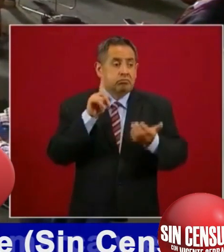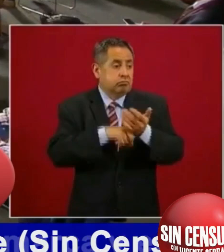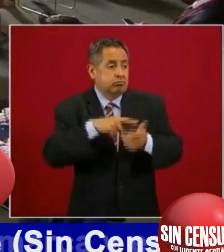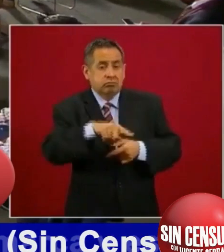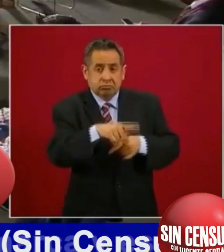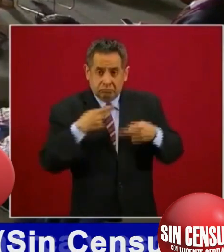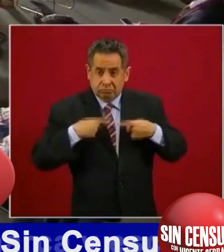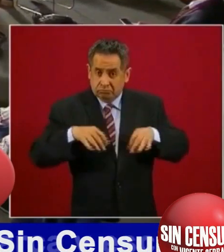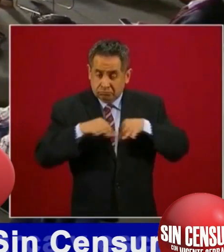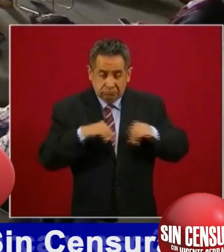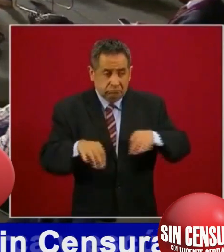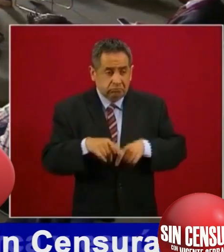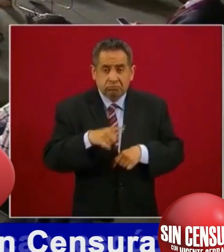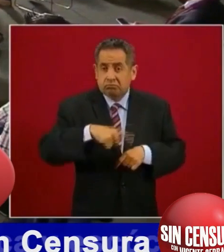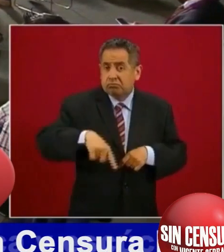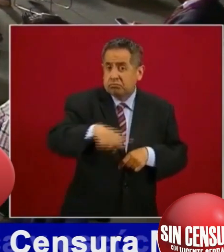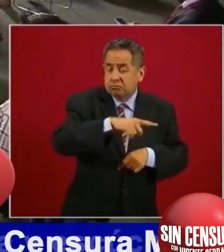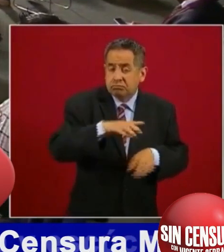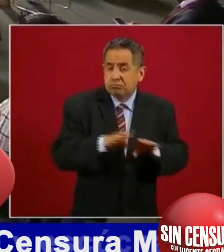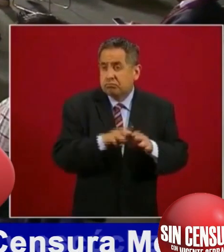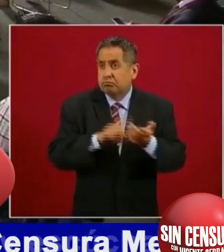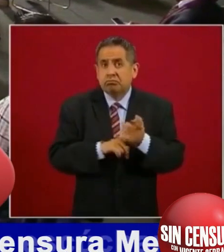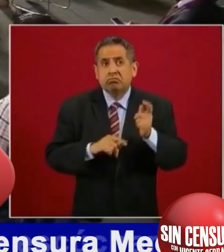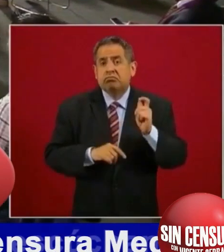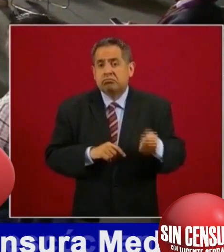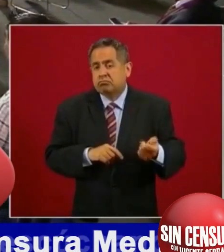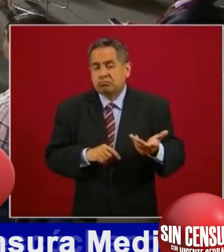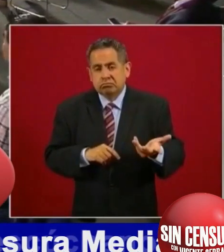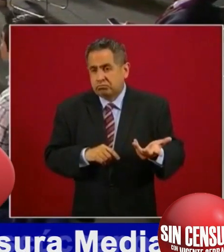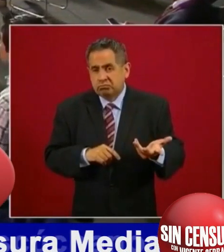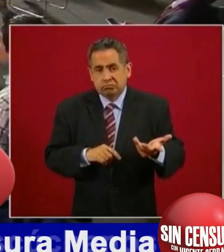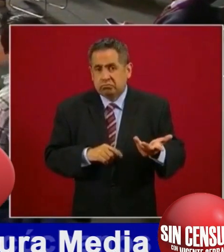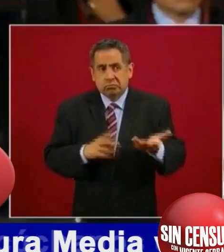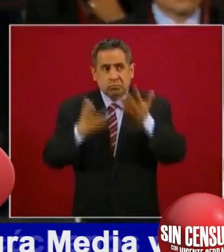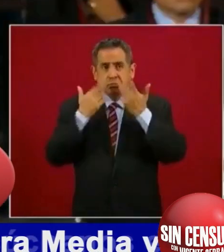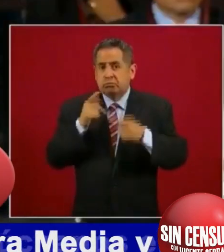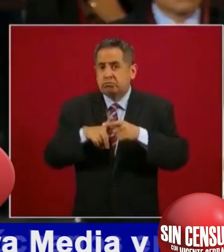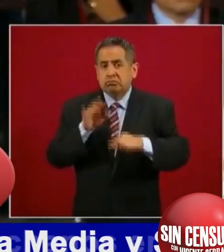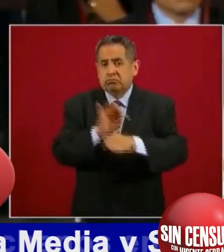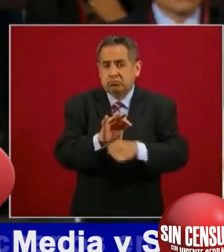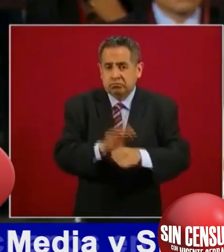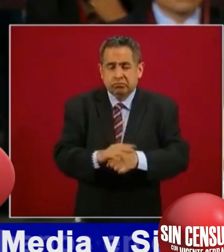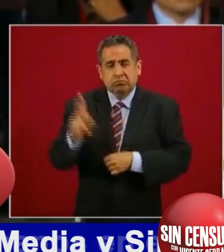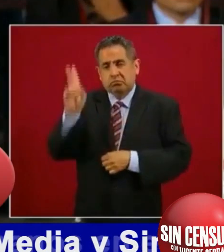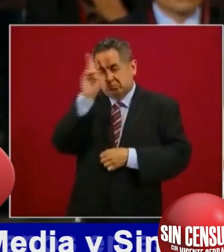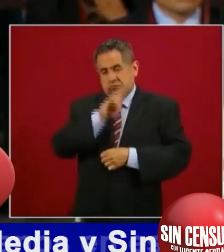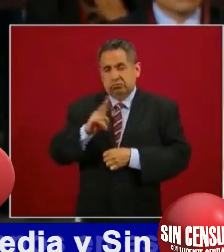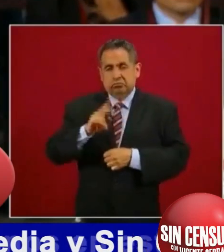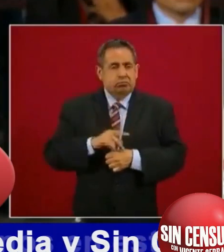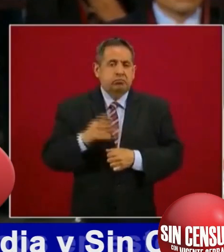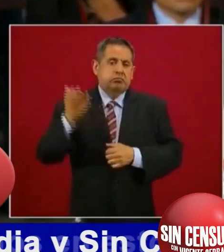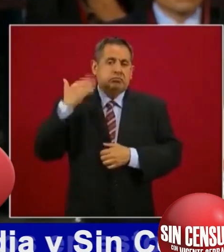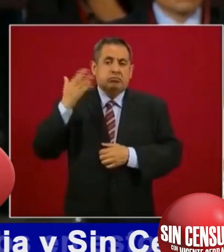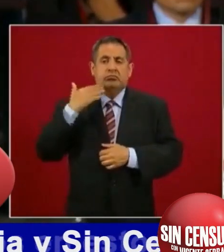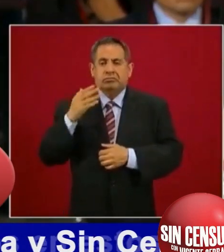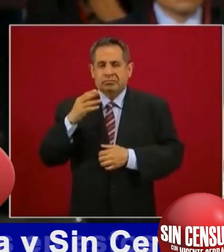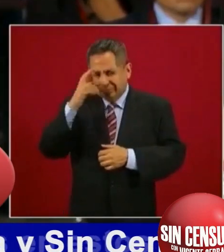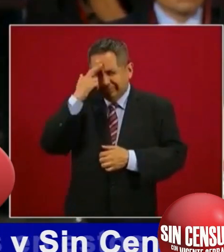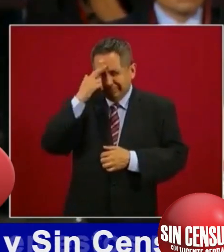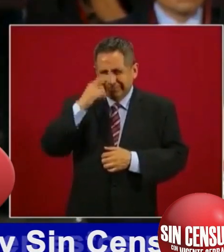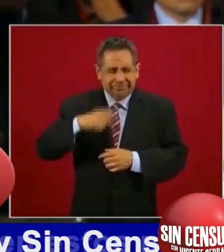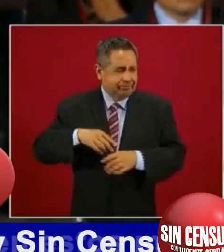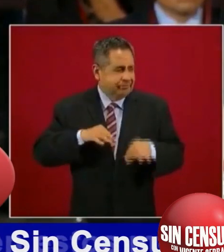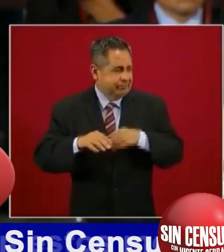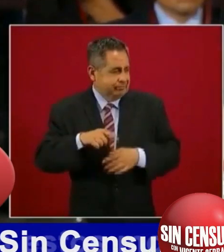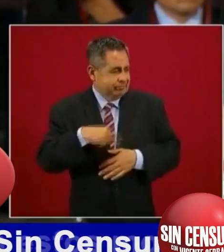los han tenido en una situación de indefensión, peor que el outsourcing. Es decir, ni en lo elemental del outsourcing,